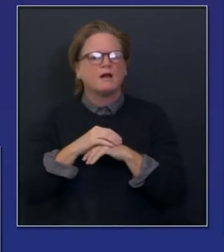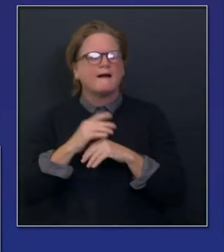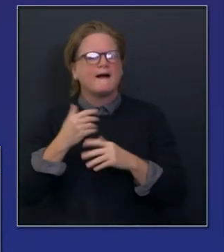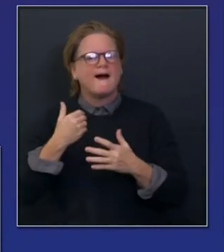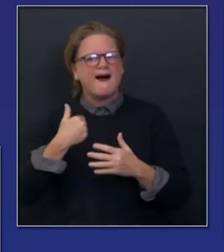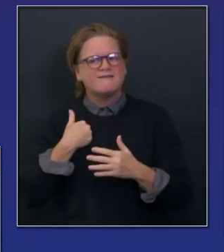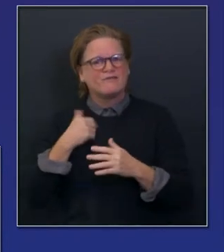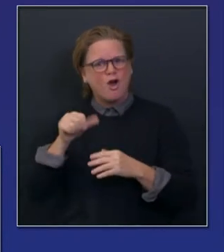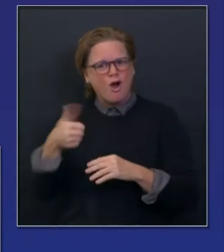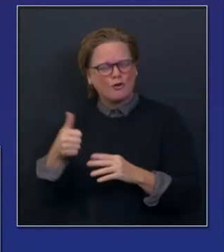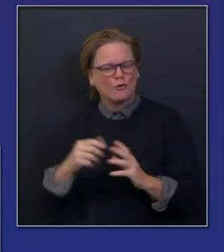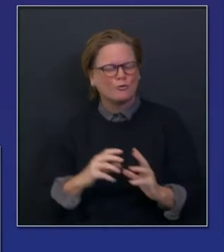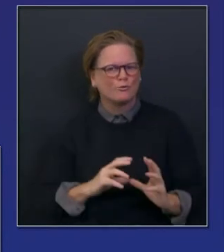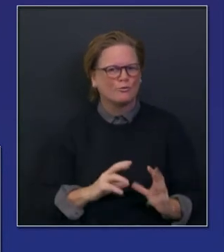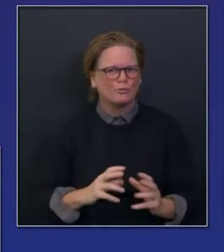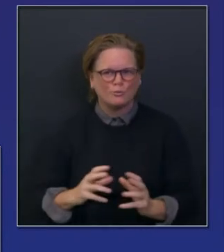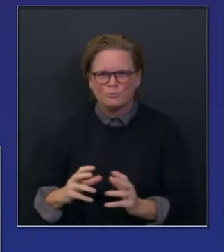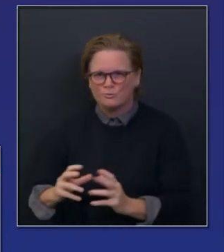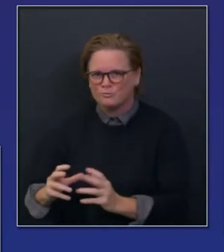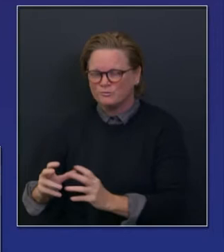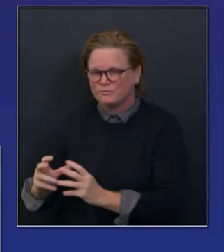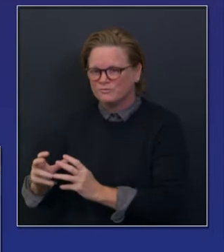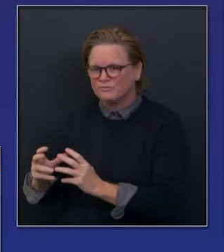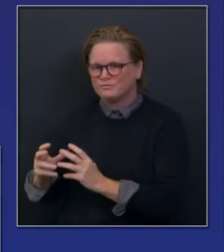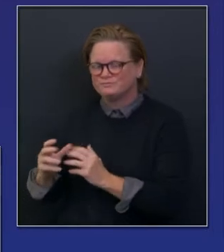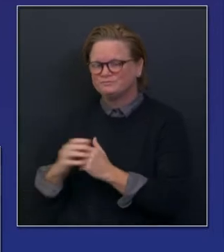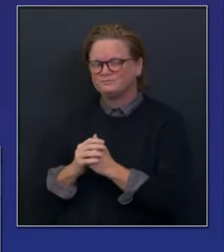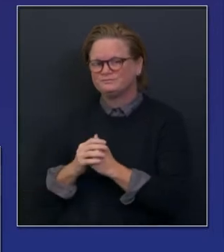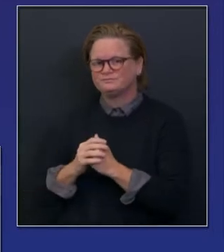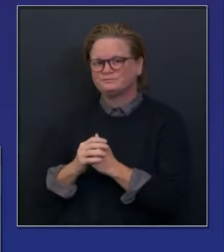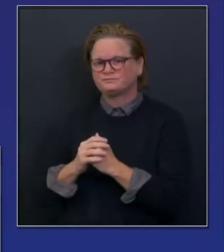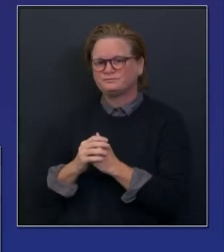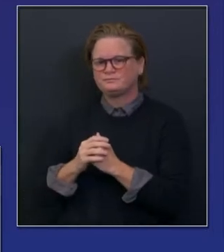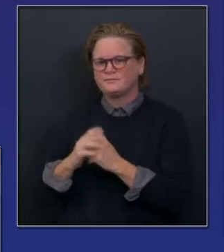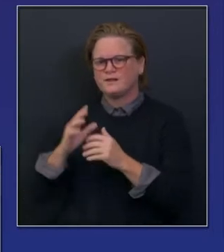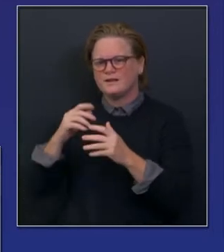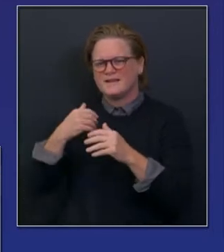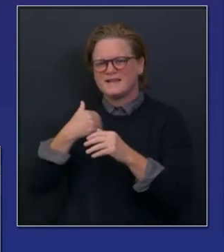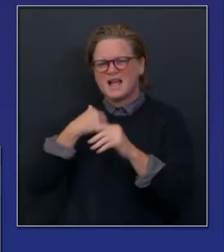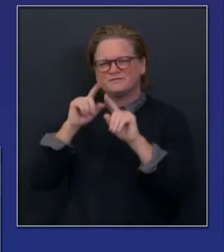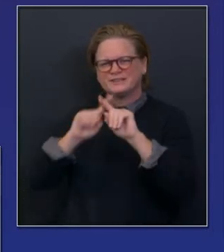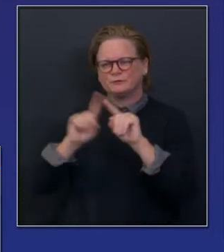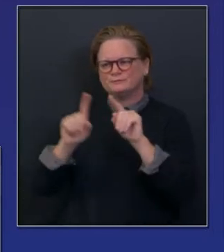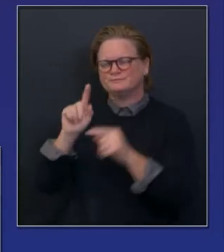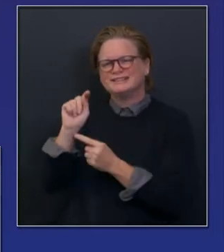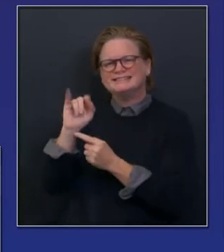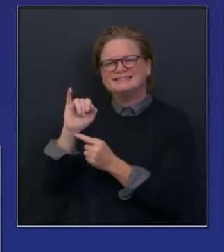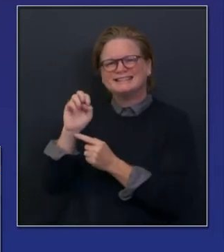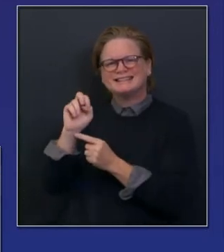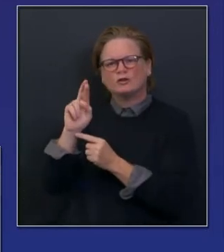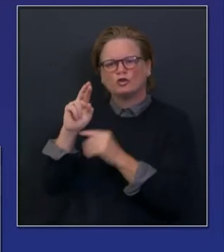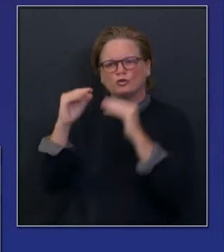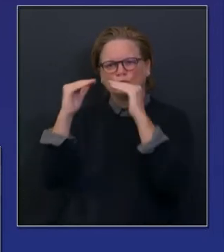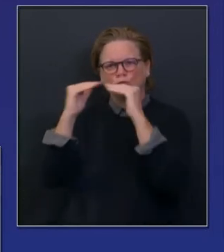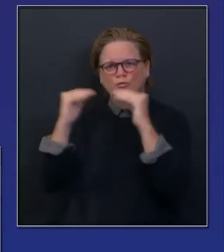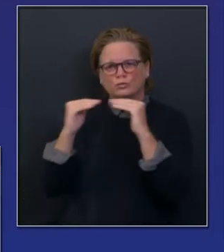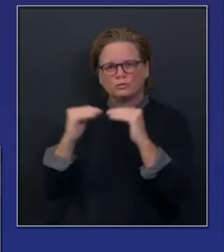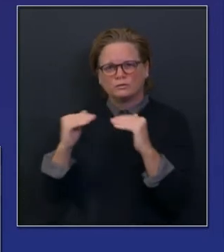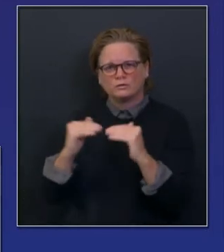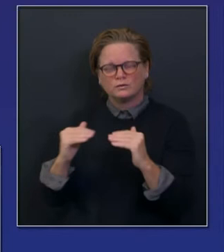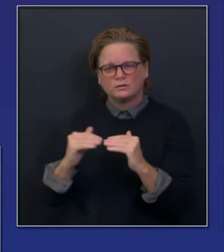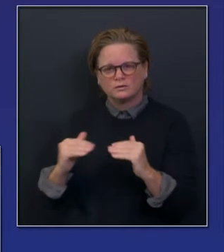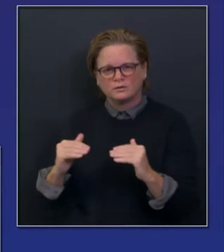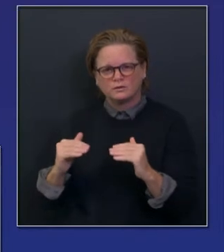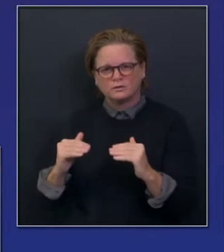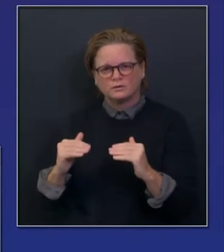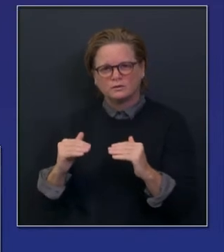estamos hablando de esa población. Y por eso estamos creando esta infraestructura de niveles. La